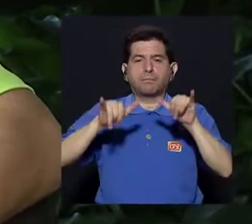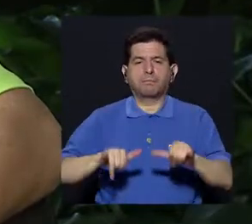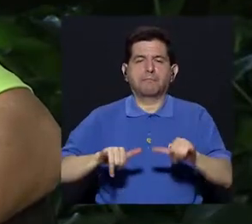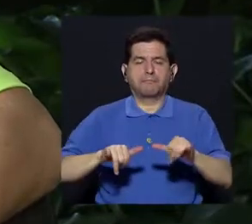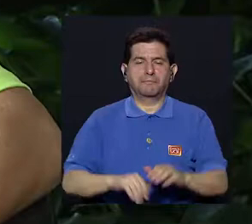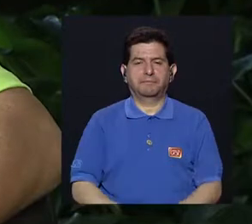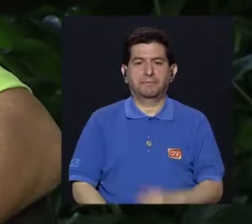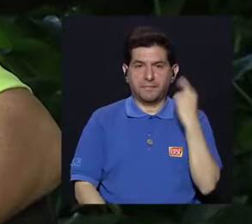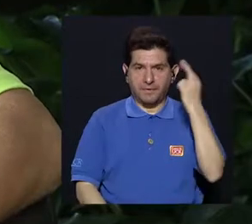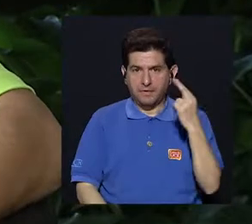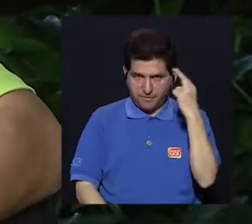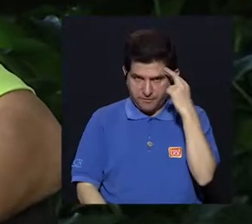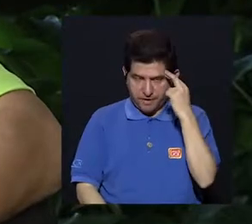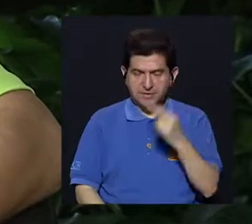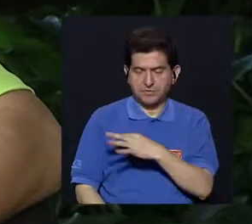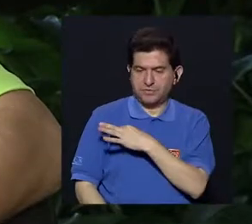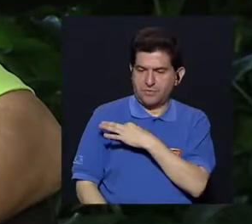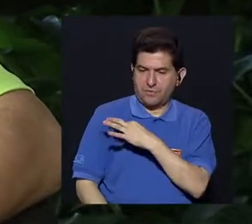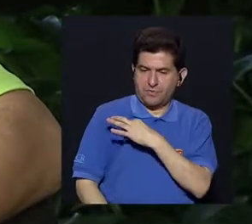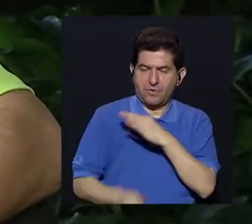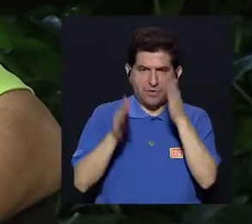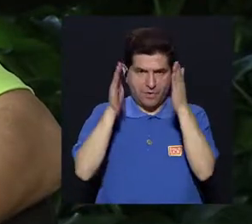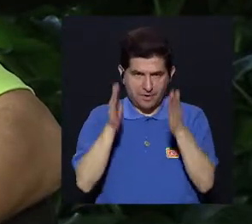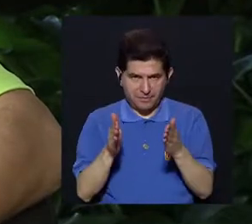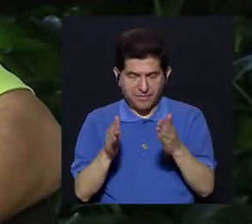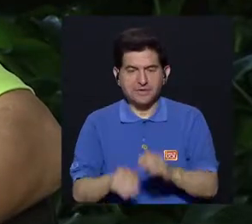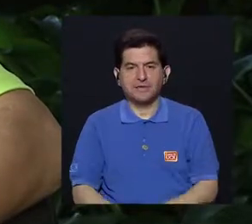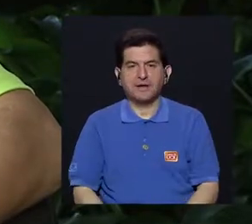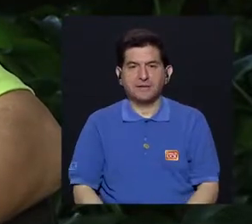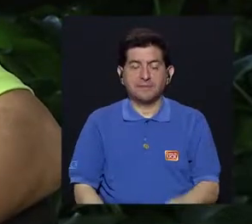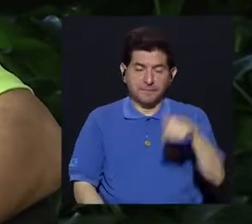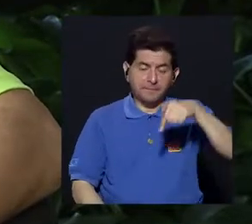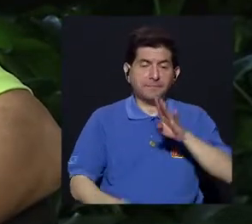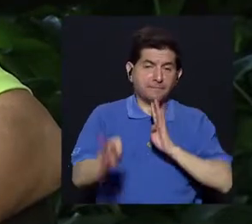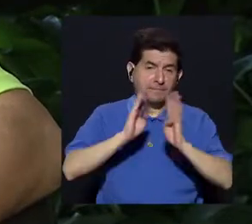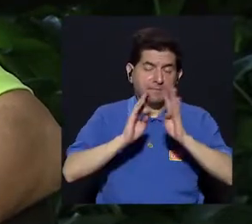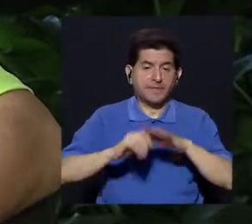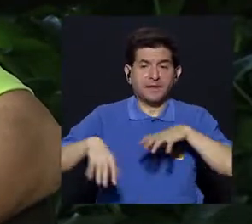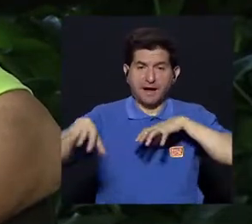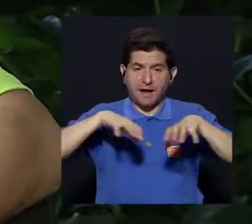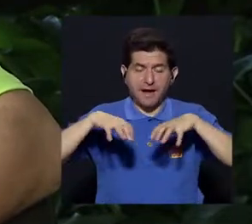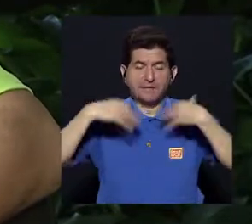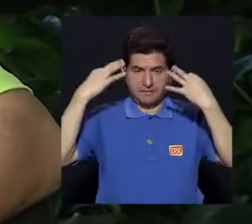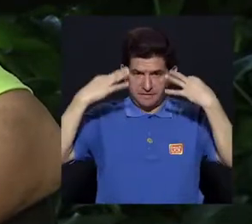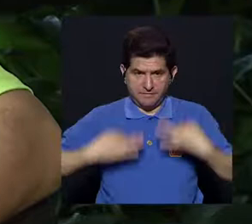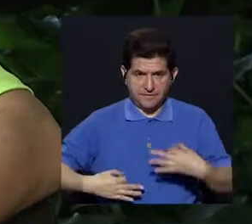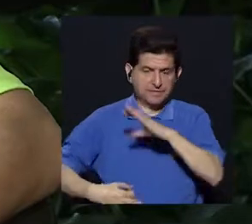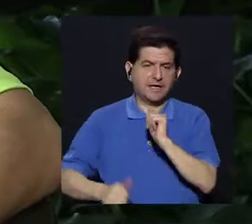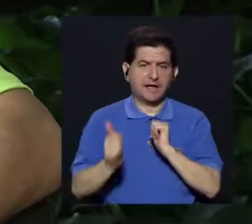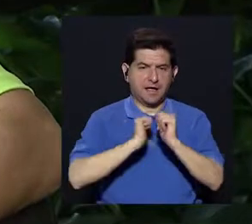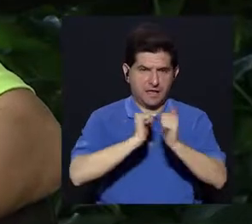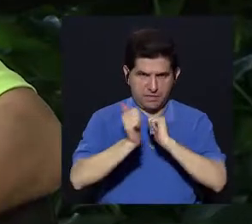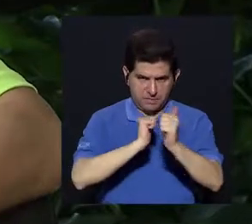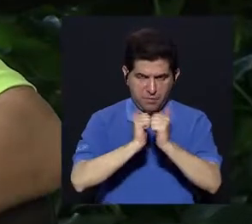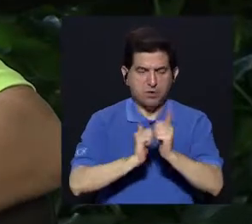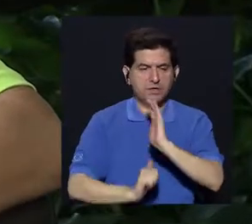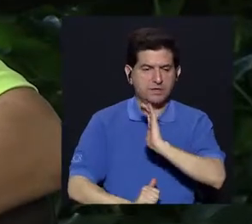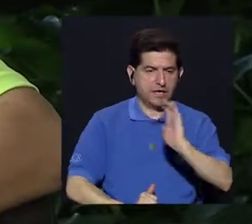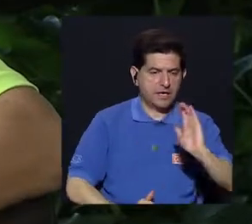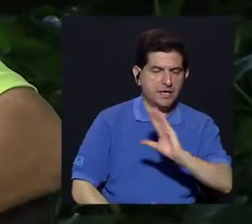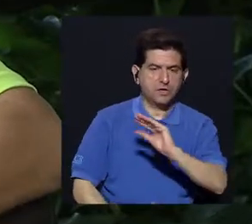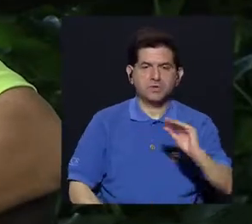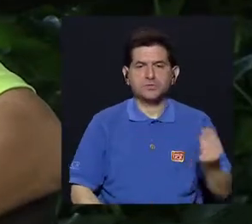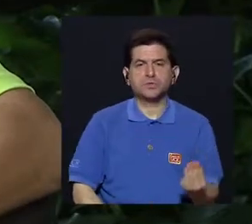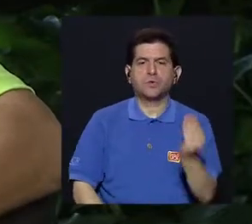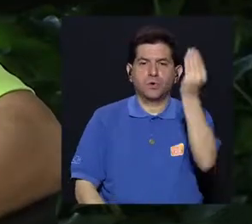sedentarismo. Es por esto que con nuestro invitado vamos a hablar de la actividad física y el deporte en los niños